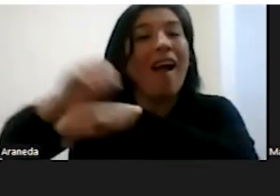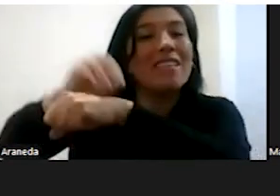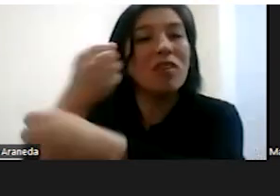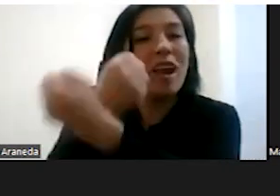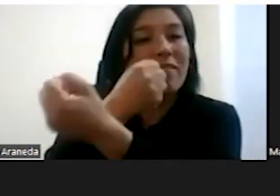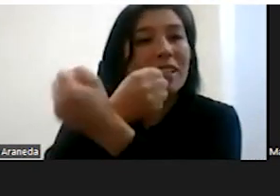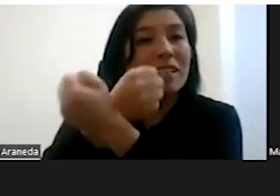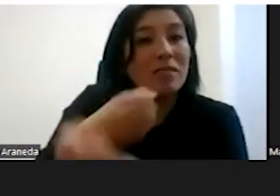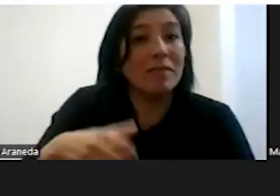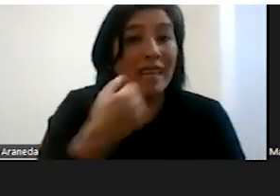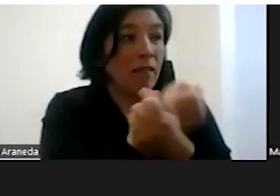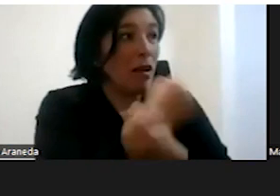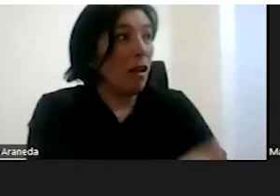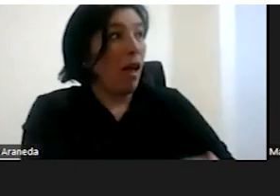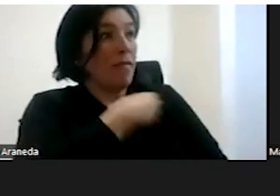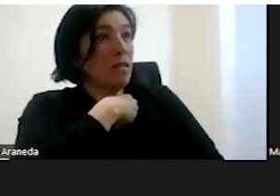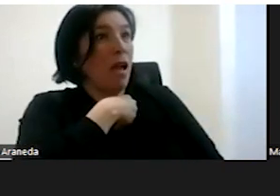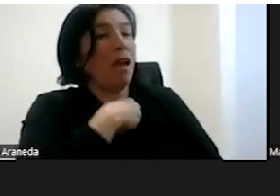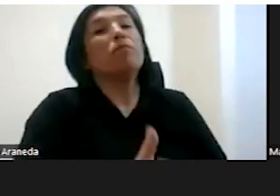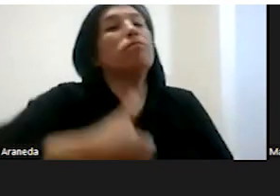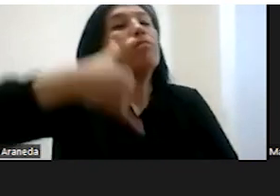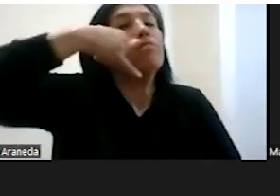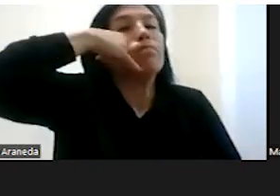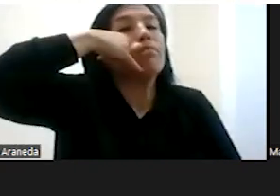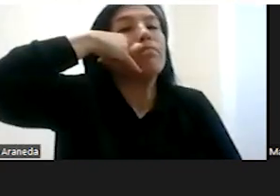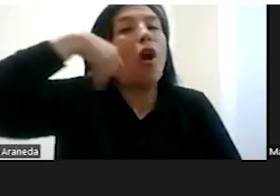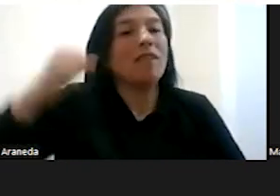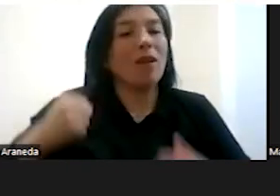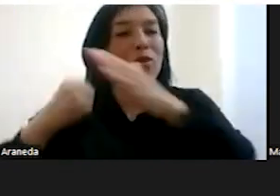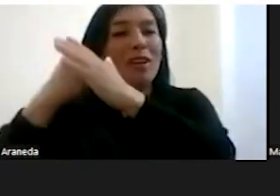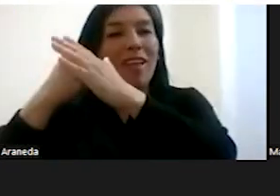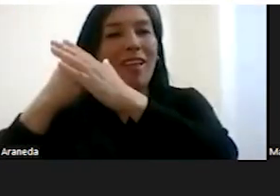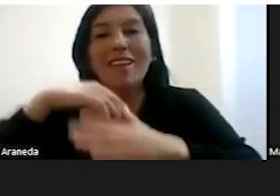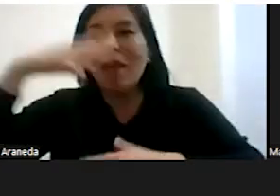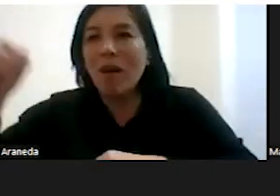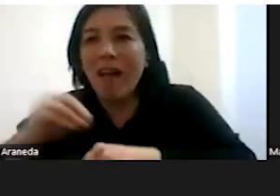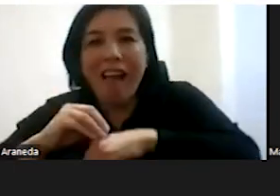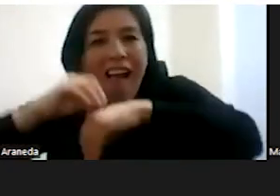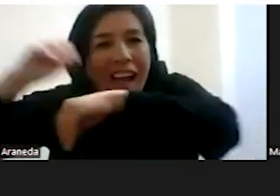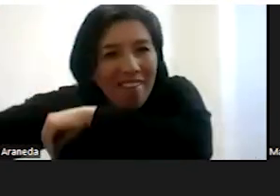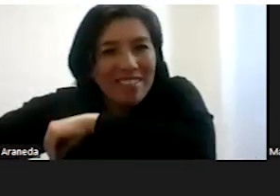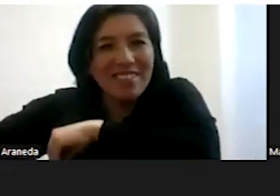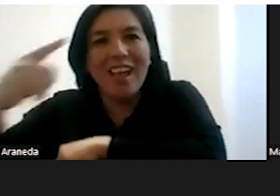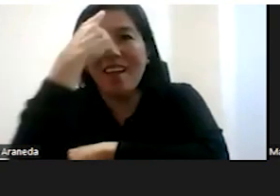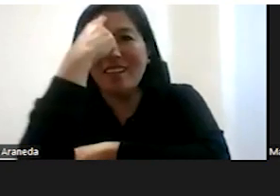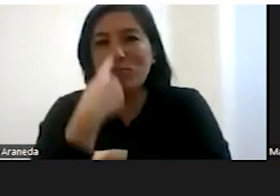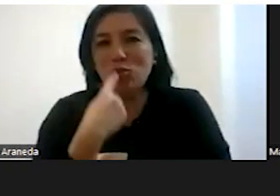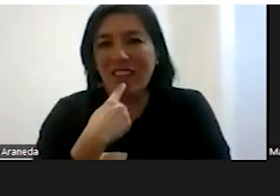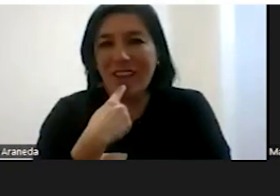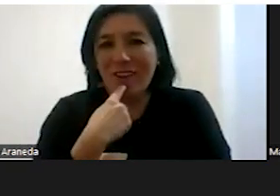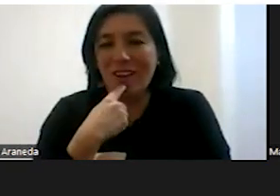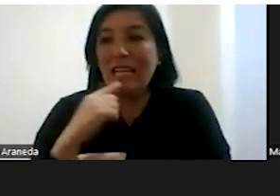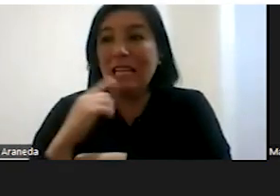llamó a la autoridad siguiente, a la escala, digamos, y inmediatamente en ese caso llegan los arqueólogos que estén más a la mano, ¿te fijas?